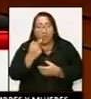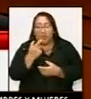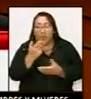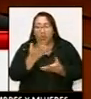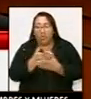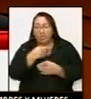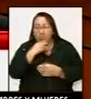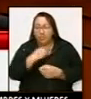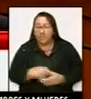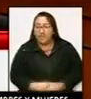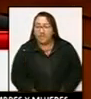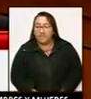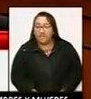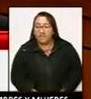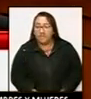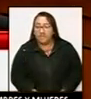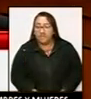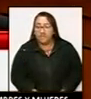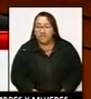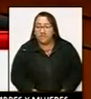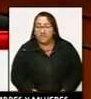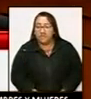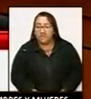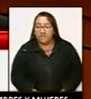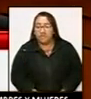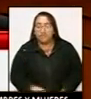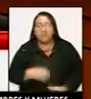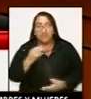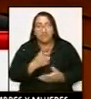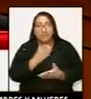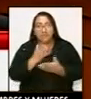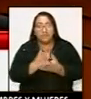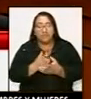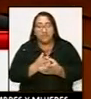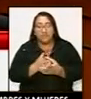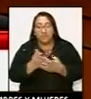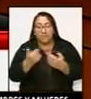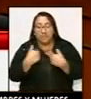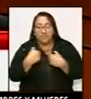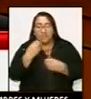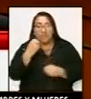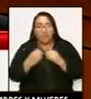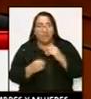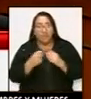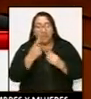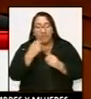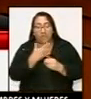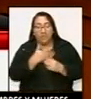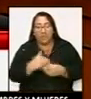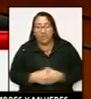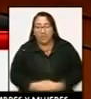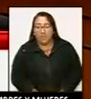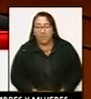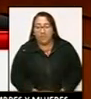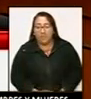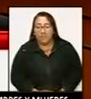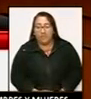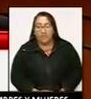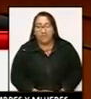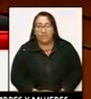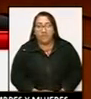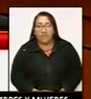colegios mujeres, etcétera, etcétera. Ese es el problema. Tenemos que corregir esto, señor presidente, asunto de